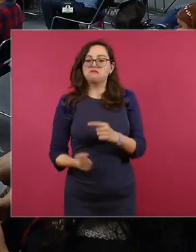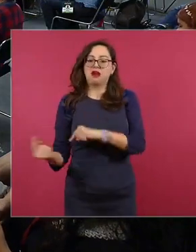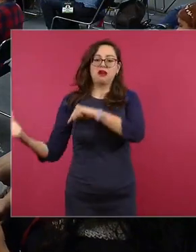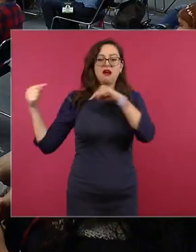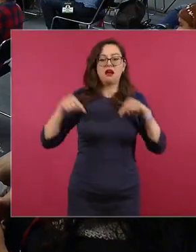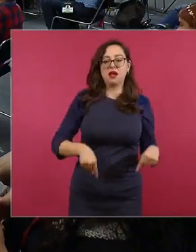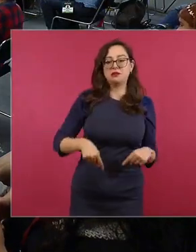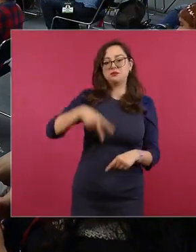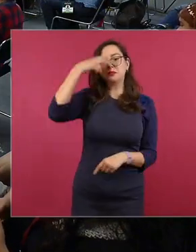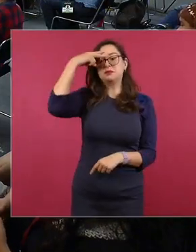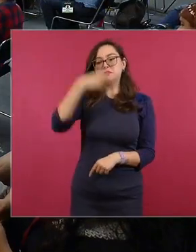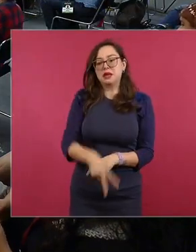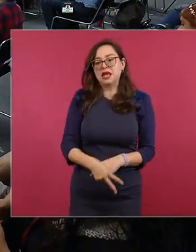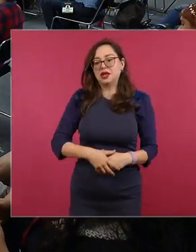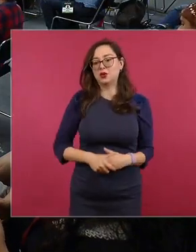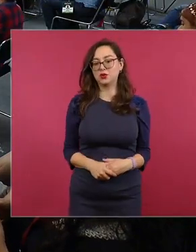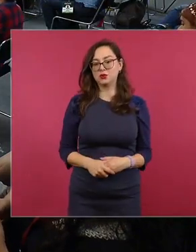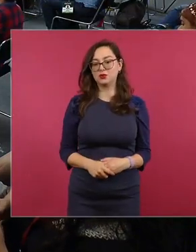¿dónde está Ecuador?